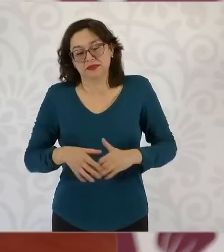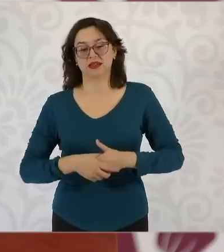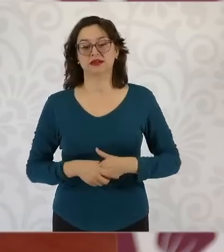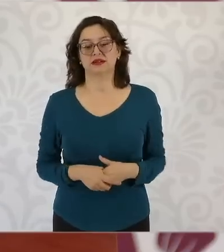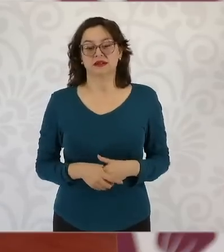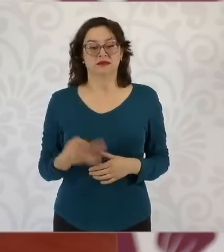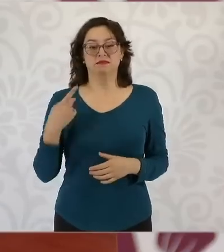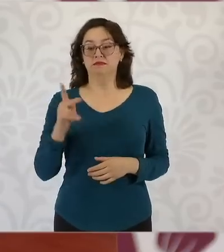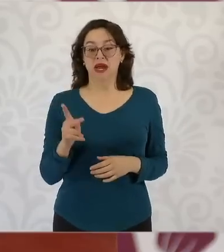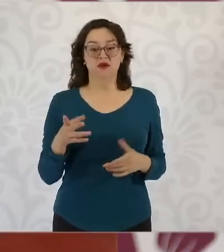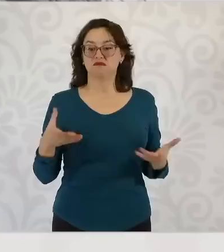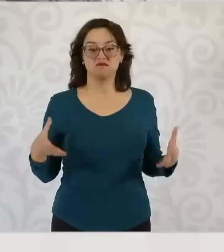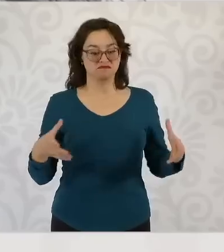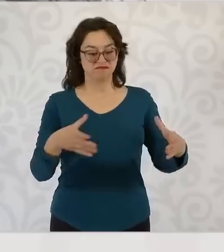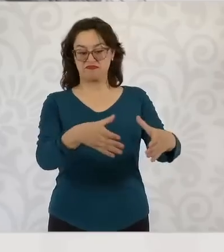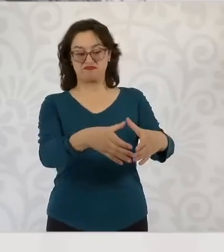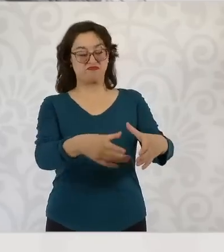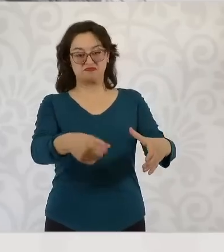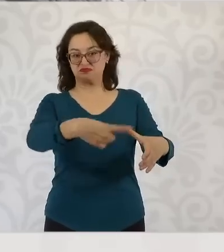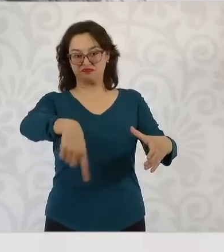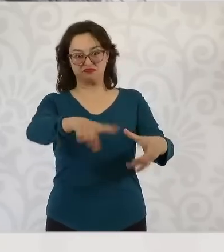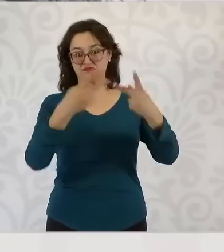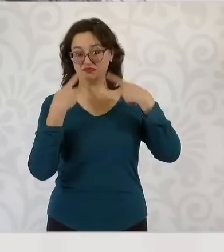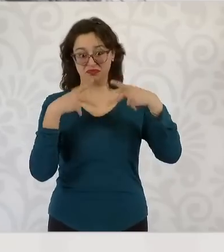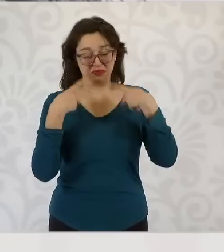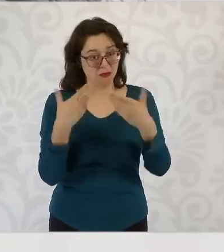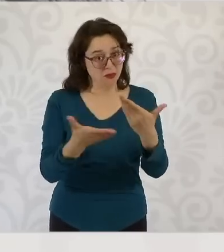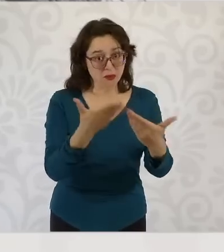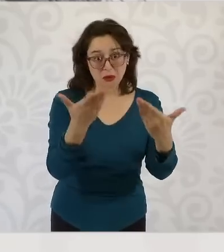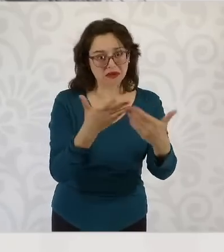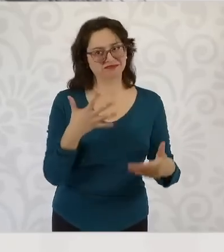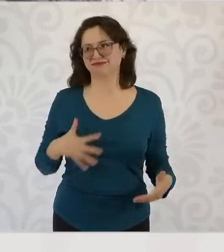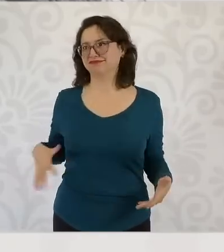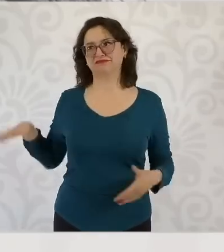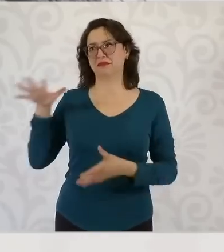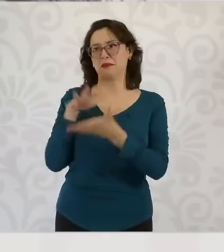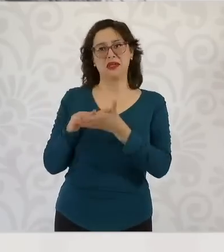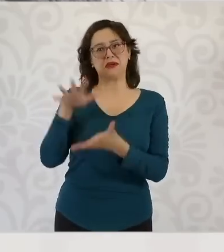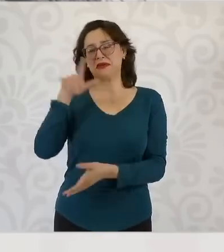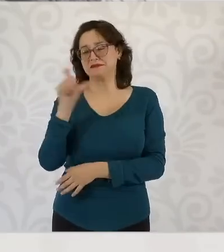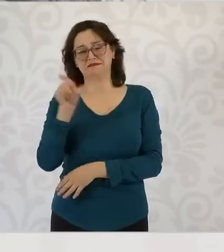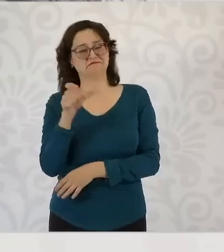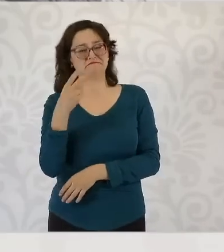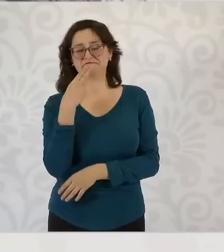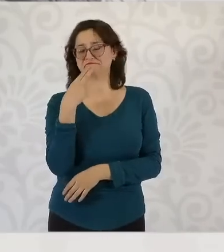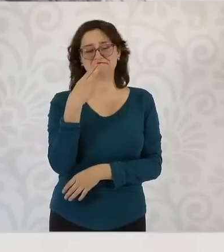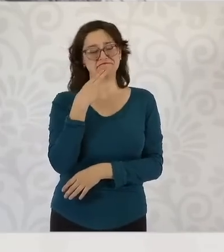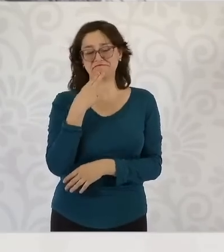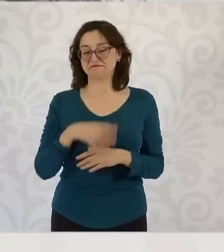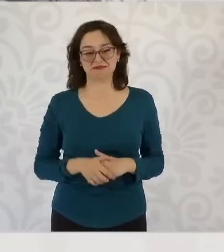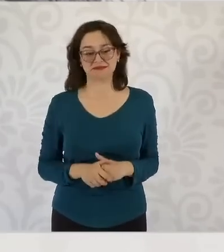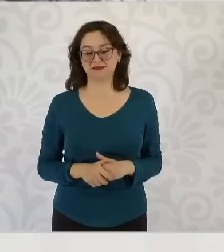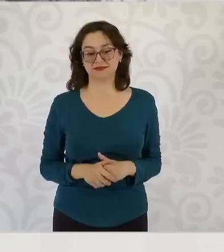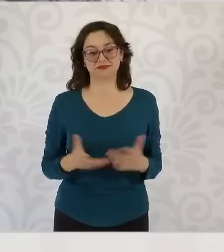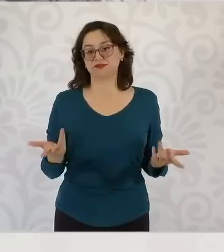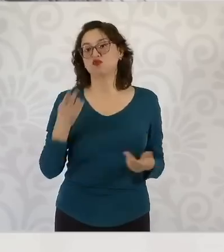realidad pues se quedan en un sector muy pequeño porque muy poca gente ya ve esa red. Hay